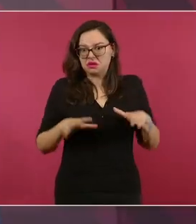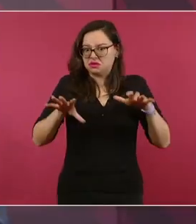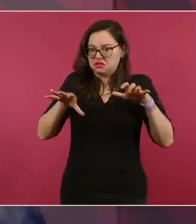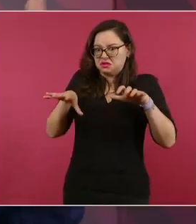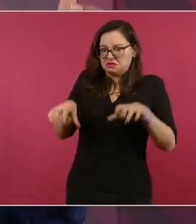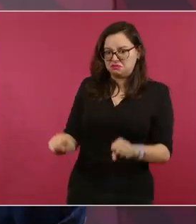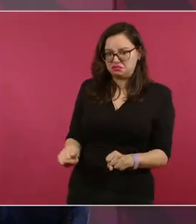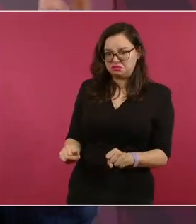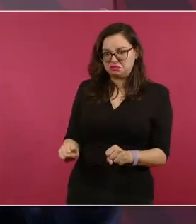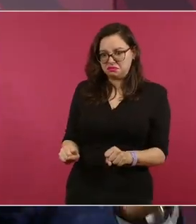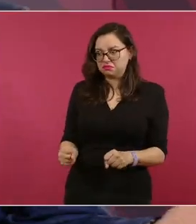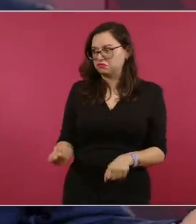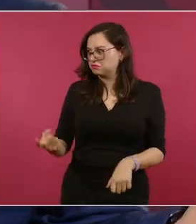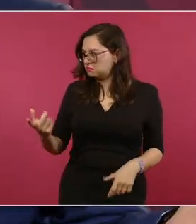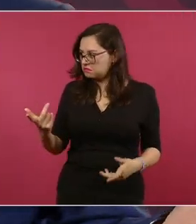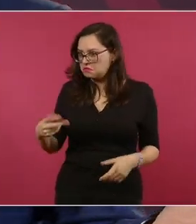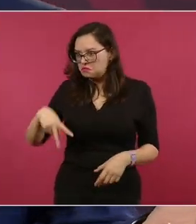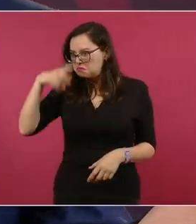surgieron